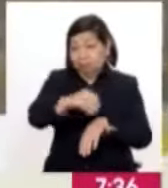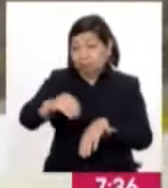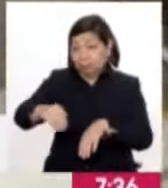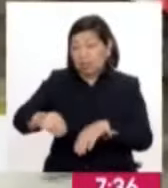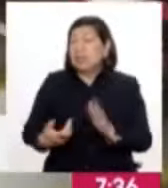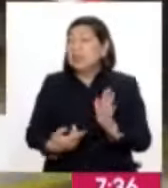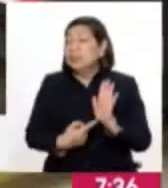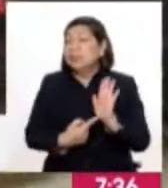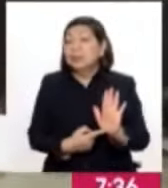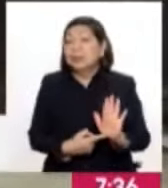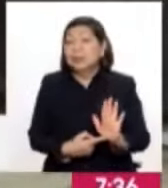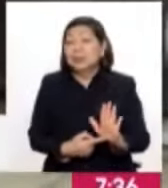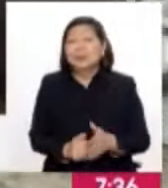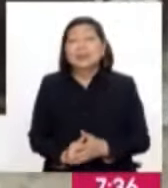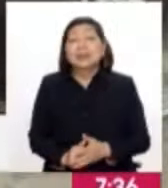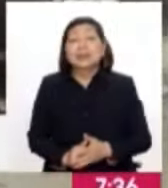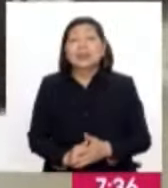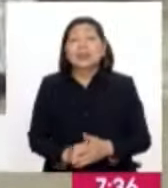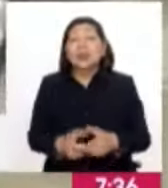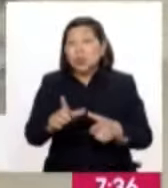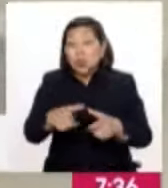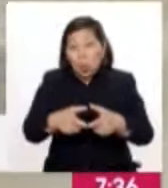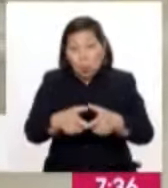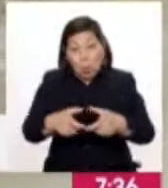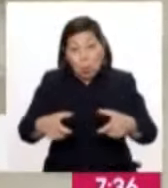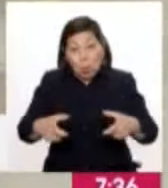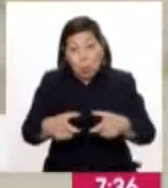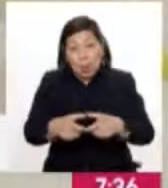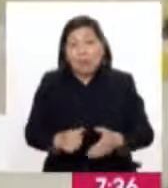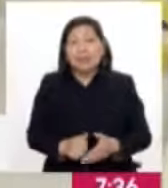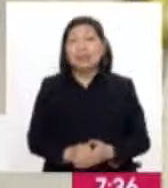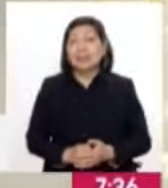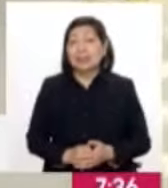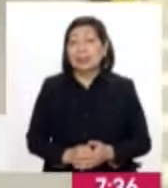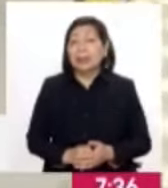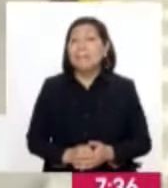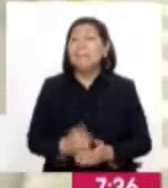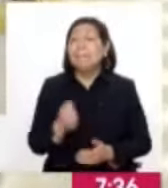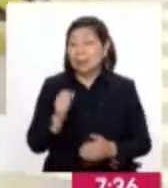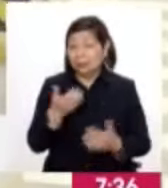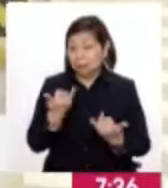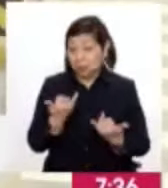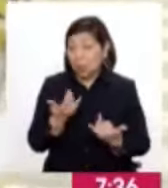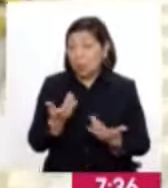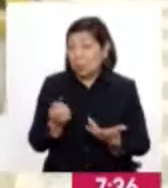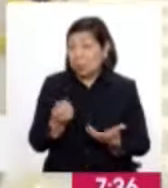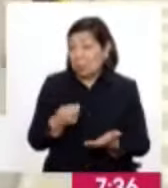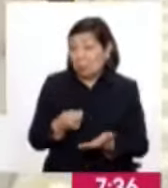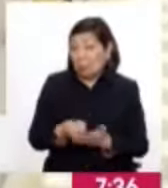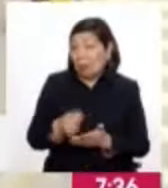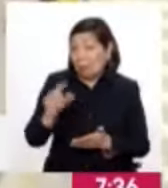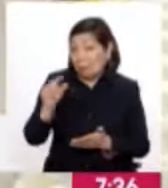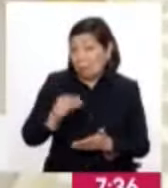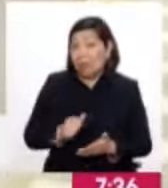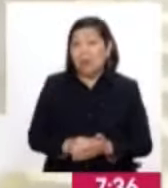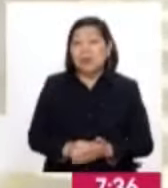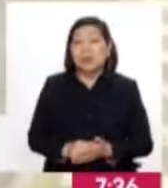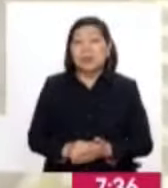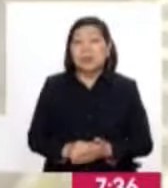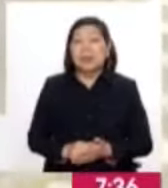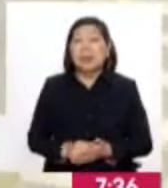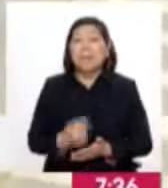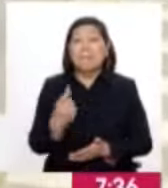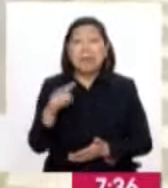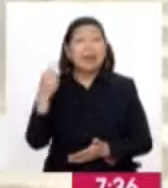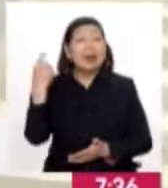tienen que presentar es el carnet de habilitación. ¿Puede presentarlo? Para acceder a este beneficio, solo y